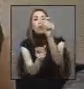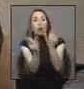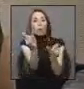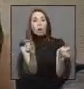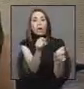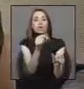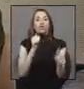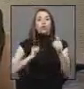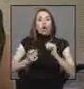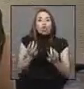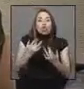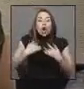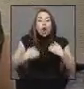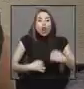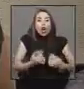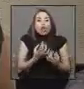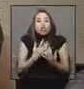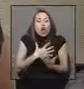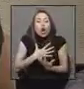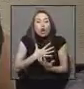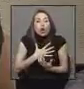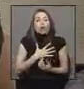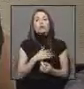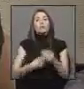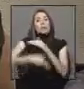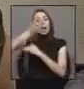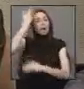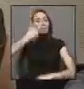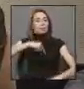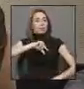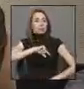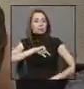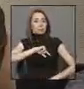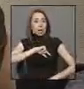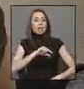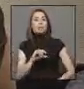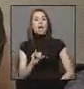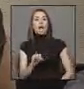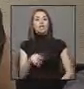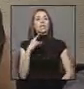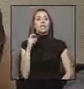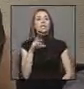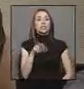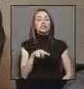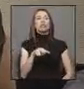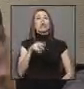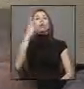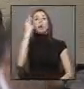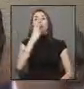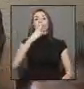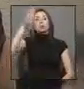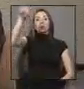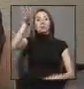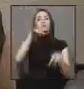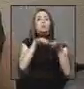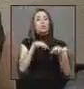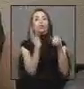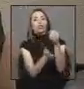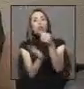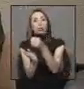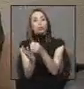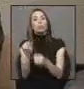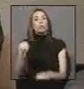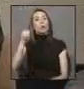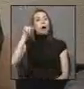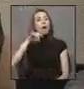dolor. Al respecto, la Inquisición española, los campos de exterminio y los centros de tortura como Villa Grimaldi